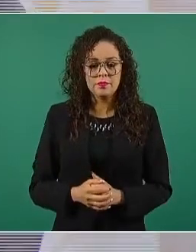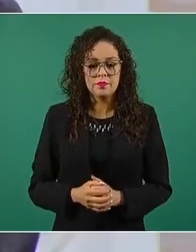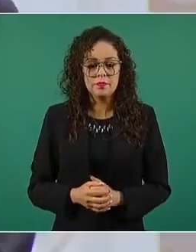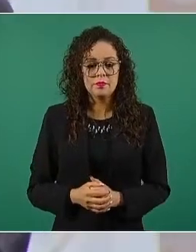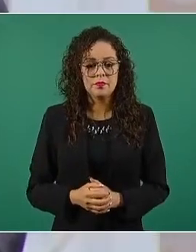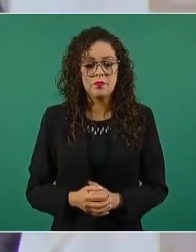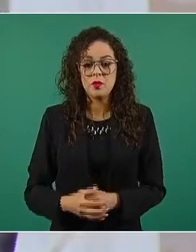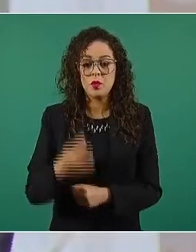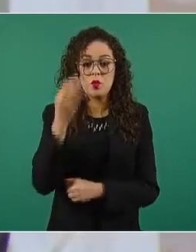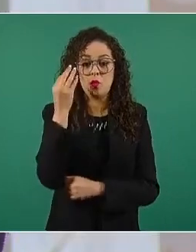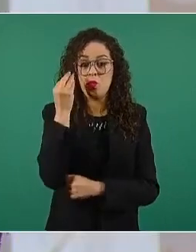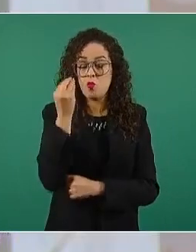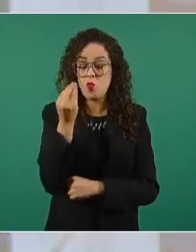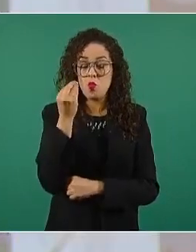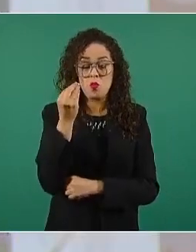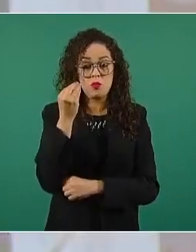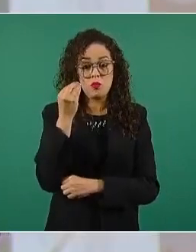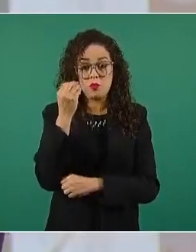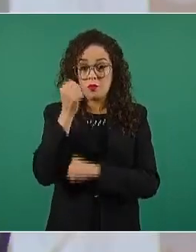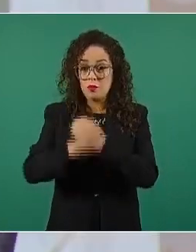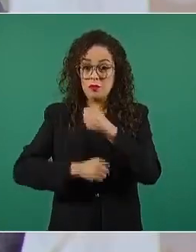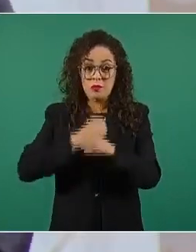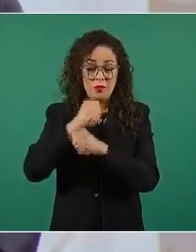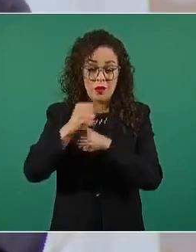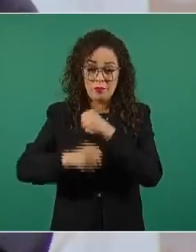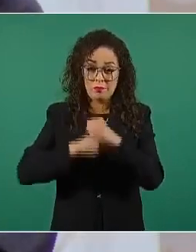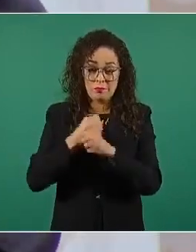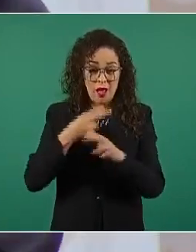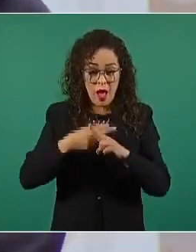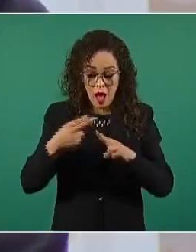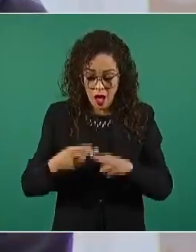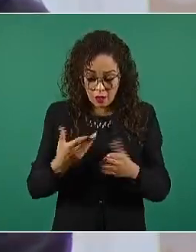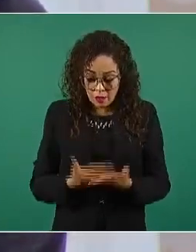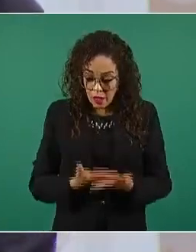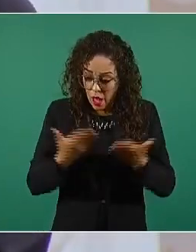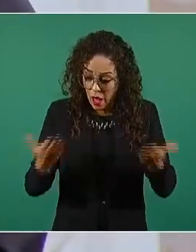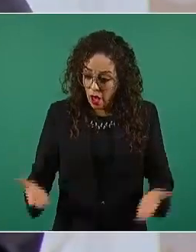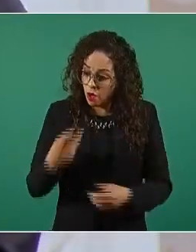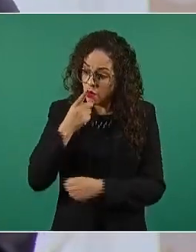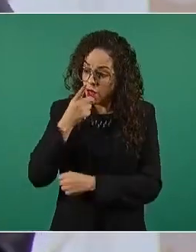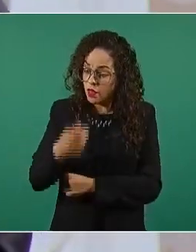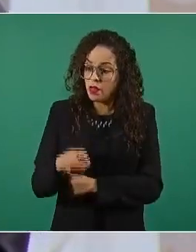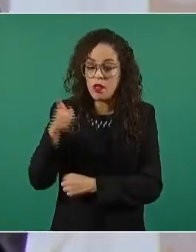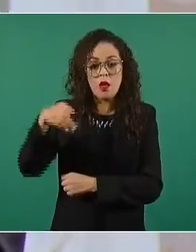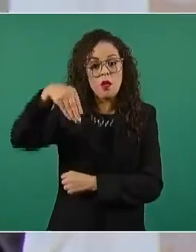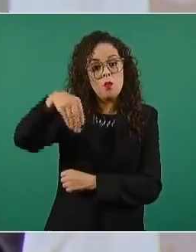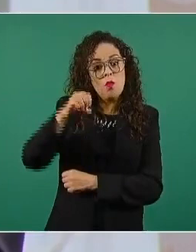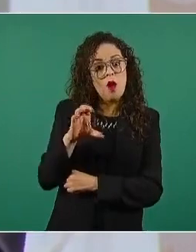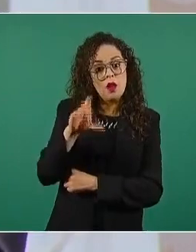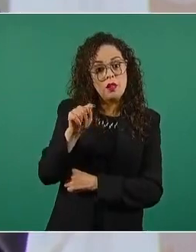hasta nuestros días, de que Moctezuma era un tirano,